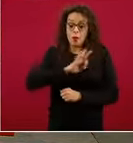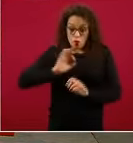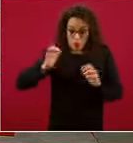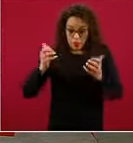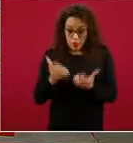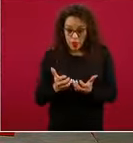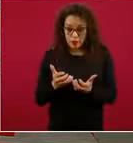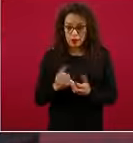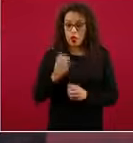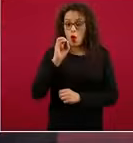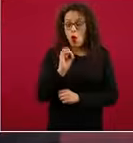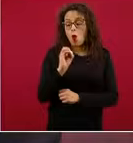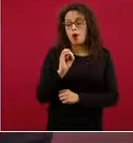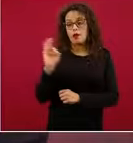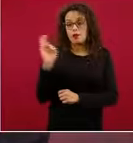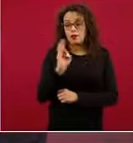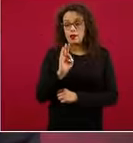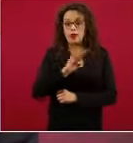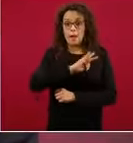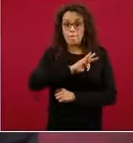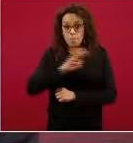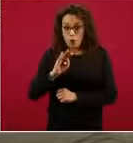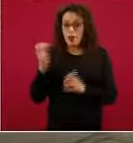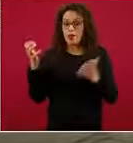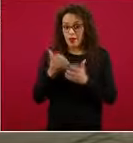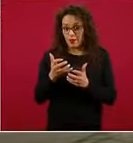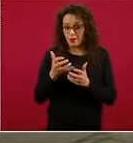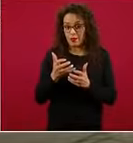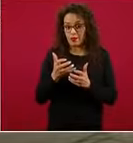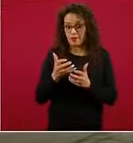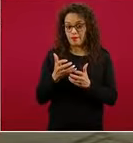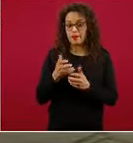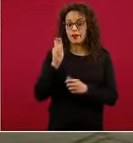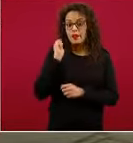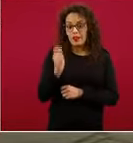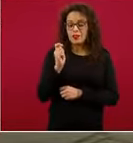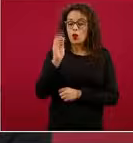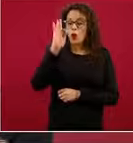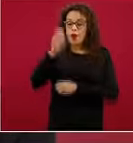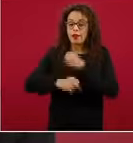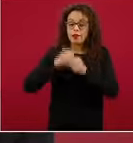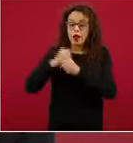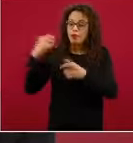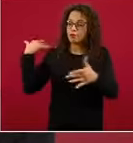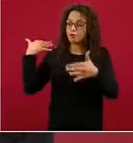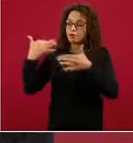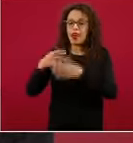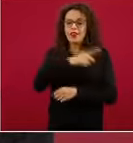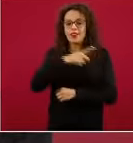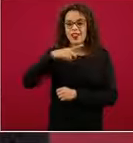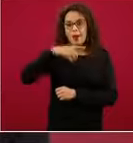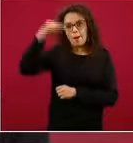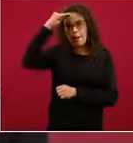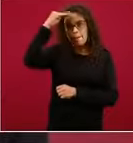muy posiblemente hubiera resultado en otra realidad, es que a lo largo de 40 años se hubiera pensado que la